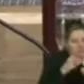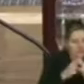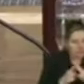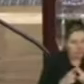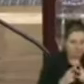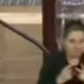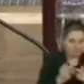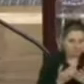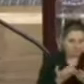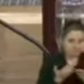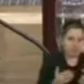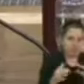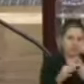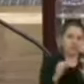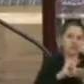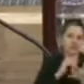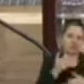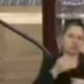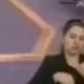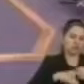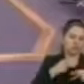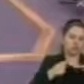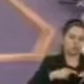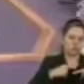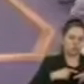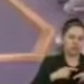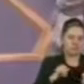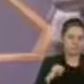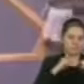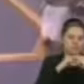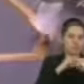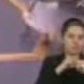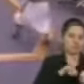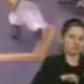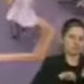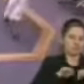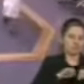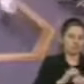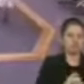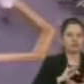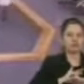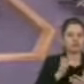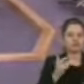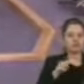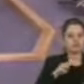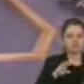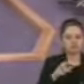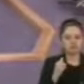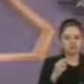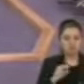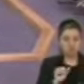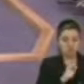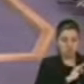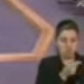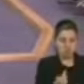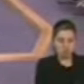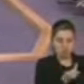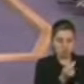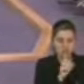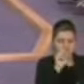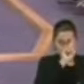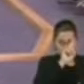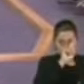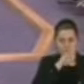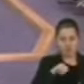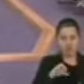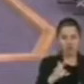compañeras, compañeros del instituto, por todo el trabajo que han hecho. Gracias, consejero Murayama. ¿Me permite una pregunta? Consejero